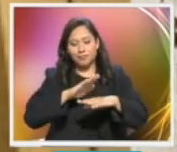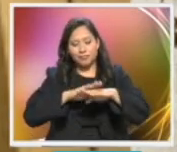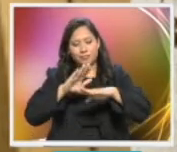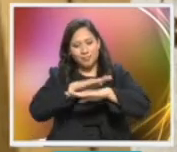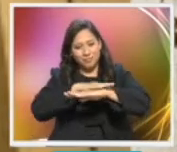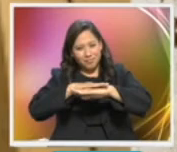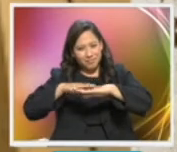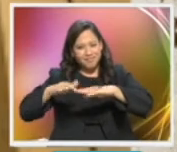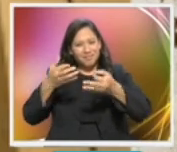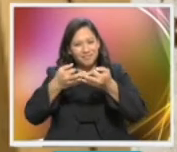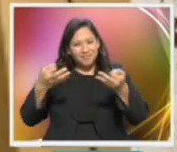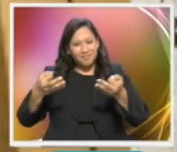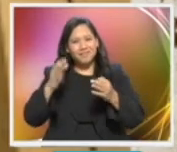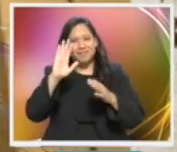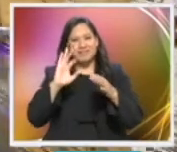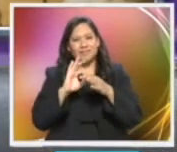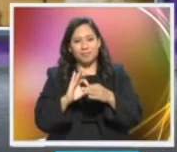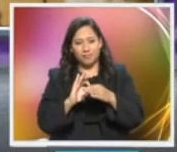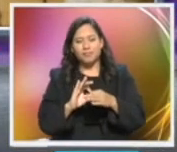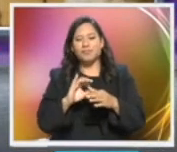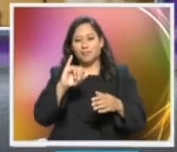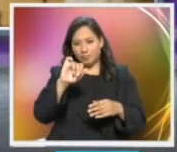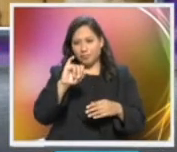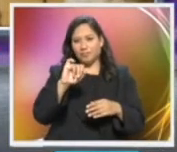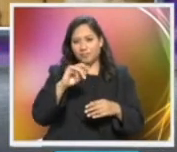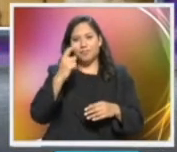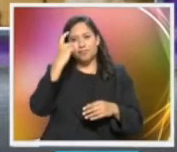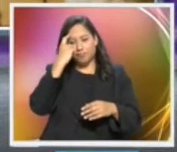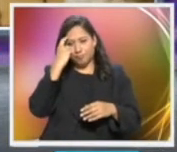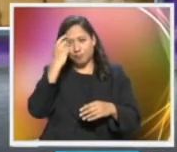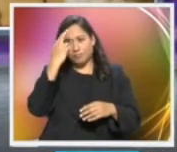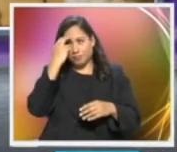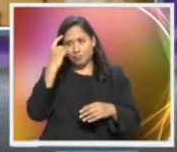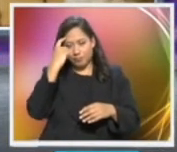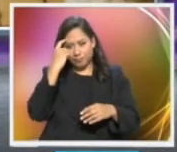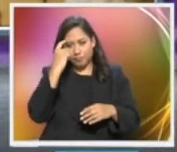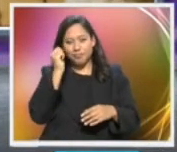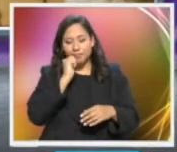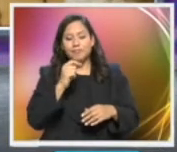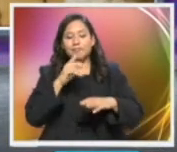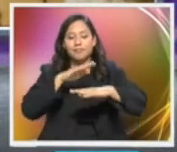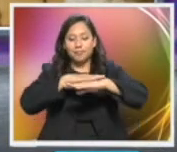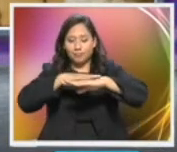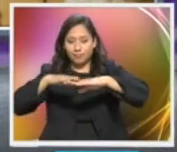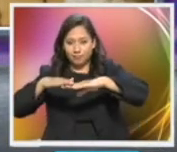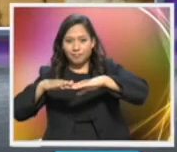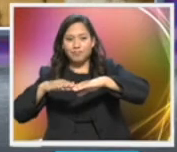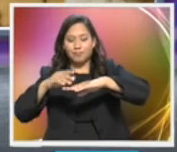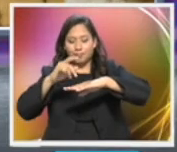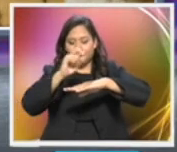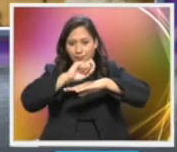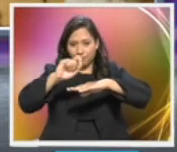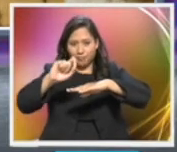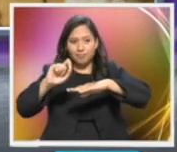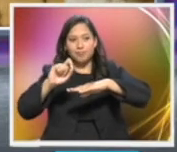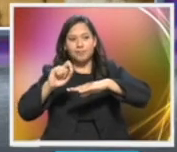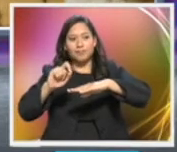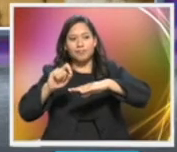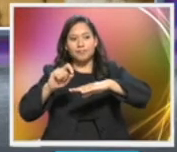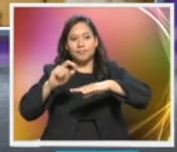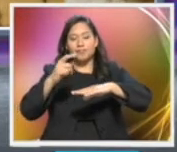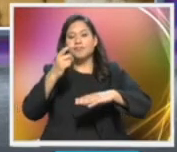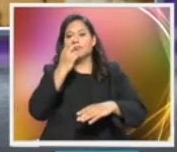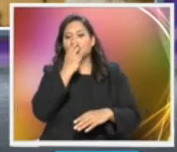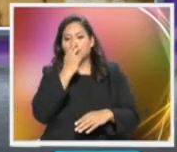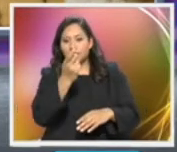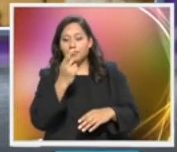Más cerca. Mucho, ¿no? muy racional, ¿no? Eso. Pone piso, pone una línea sobre la parte material para